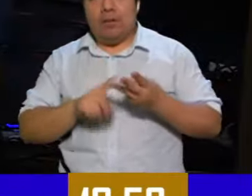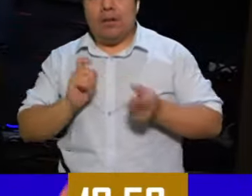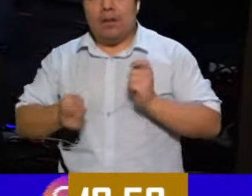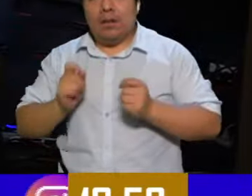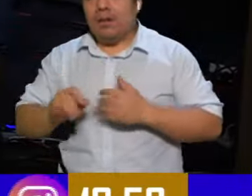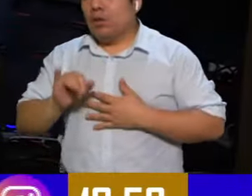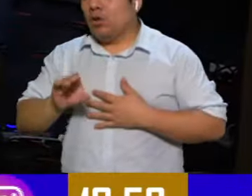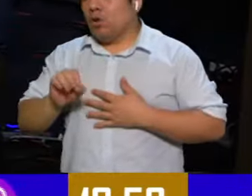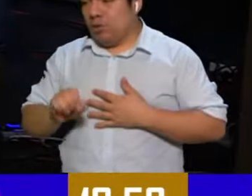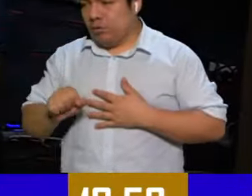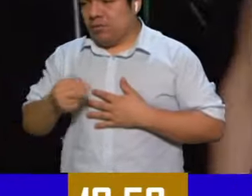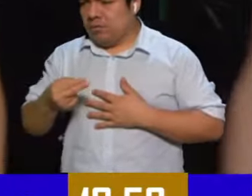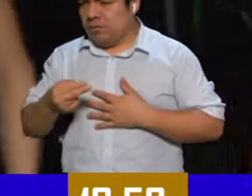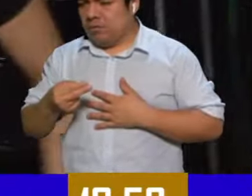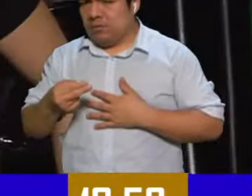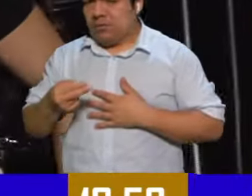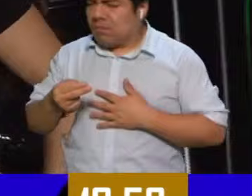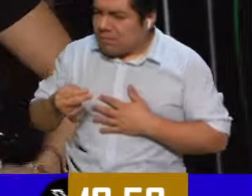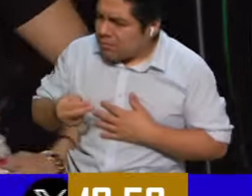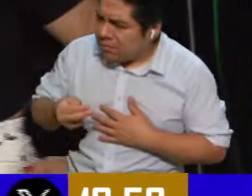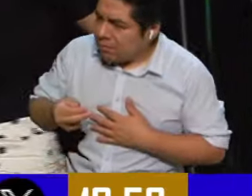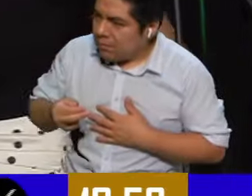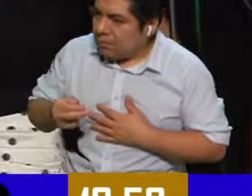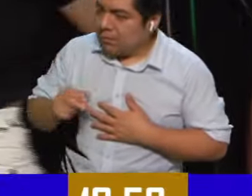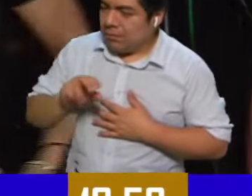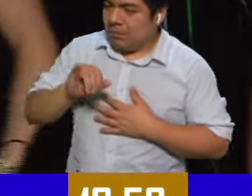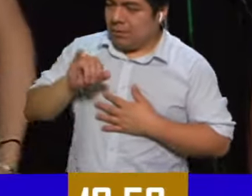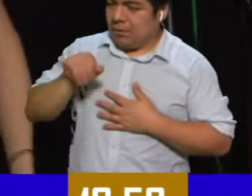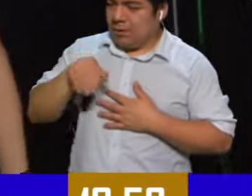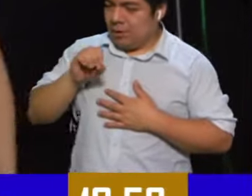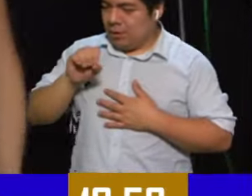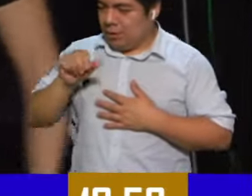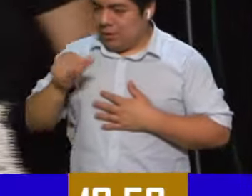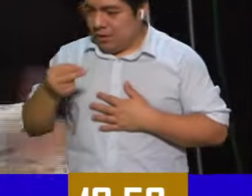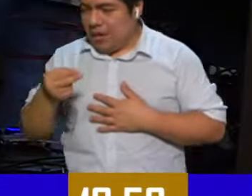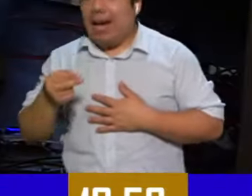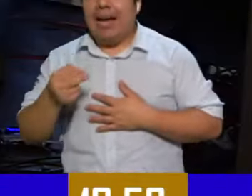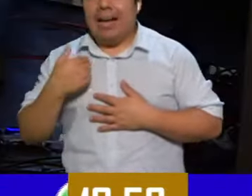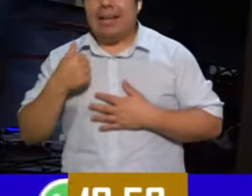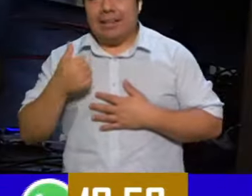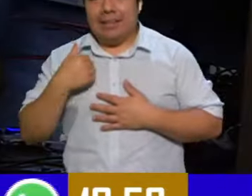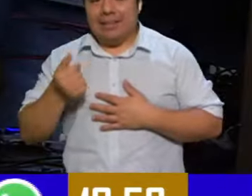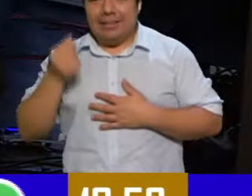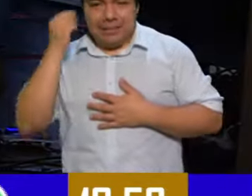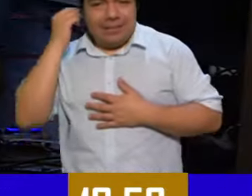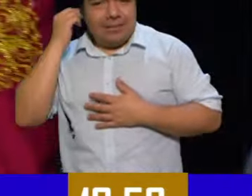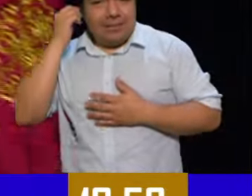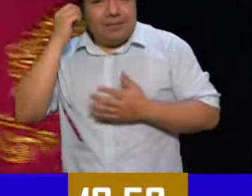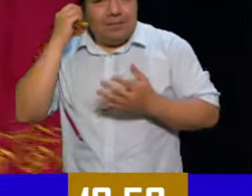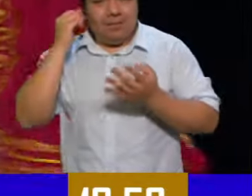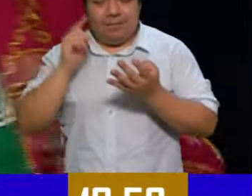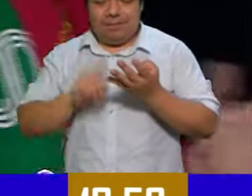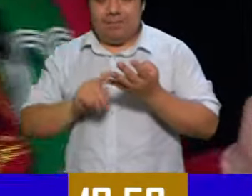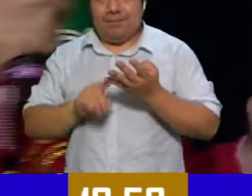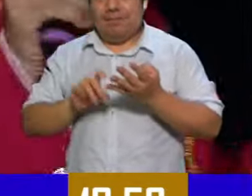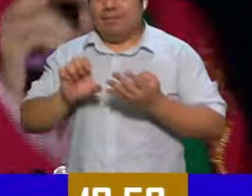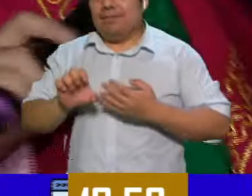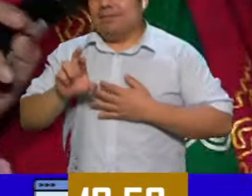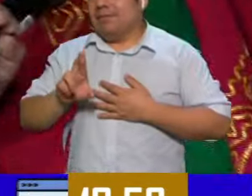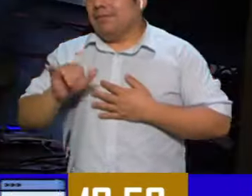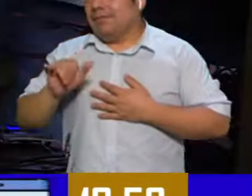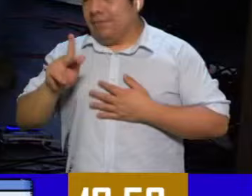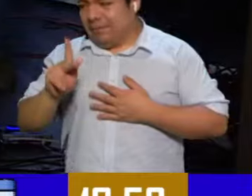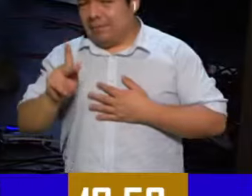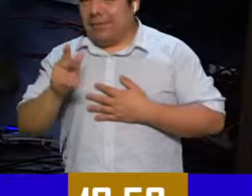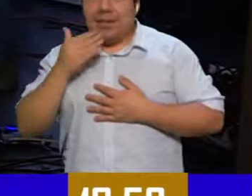Josh Joram. ¿Cómo? Josh Joram. Ah, ok. Hola, yo soy Eric. Oye. Los demás, así, un